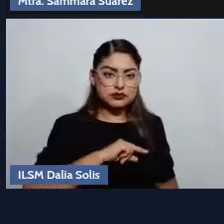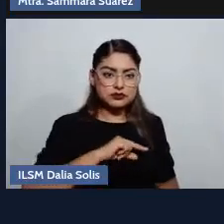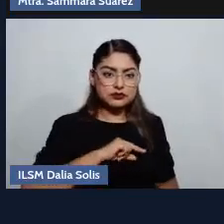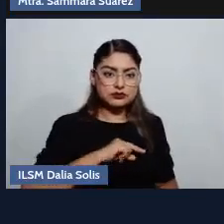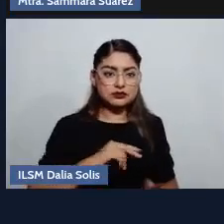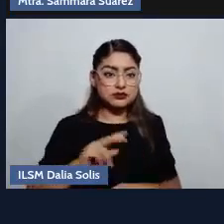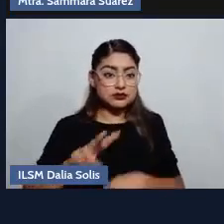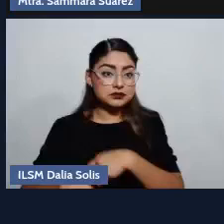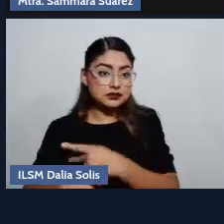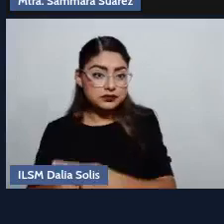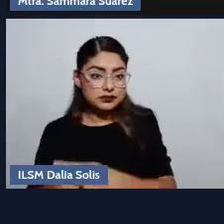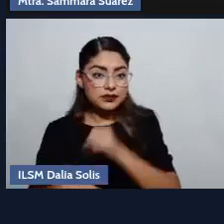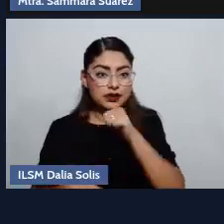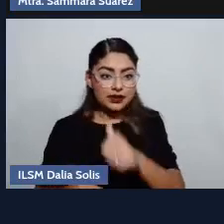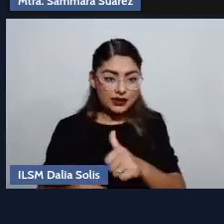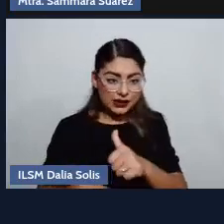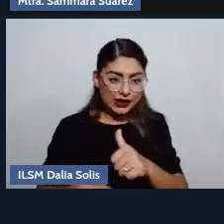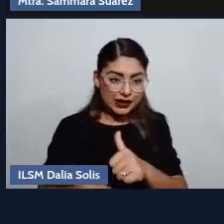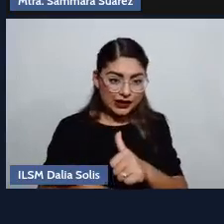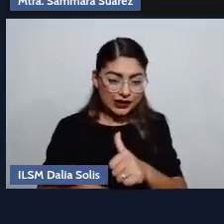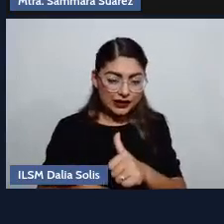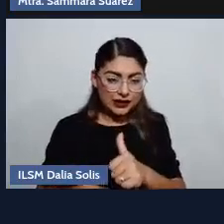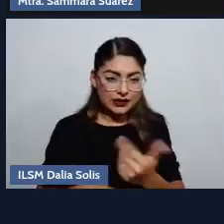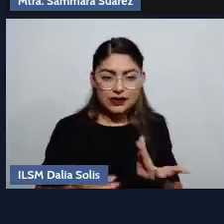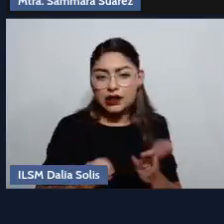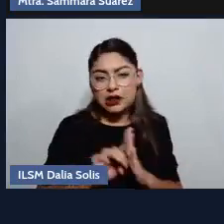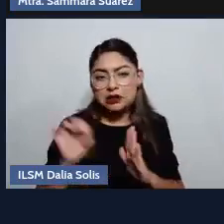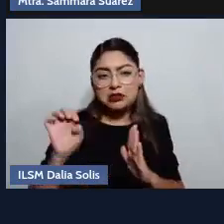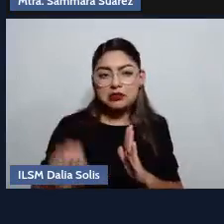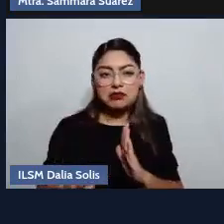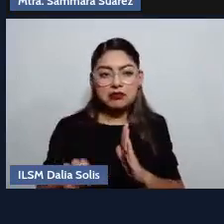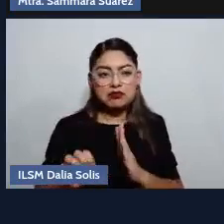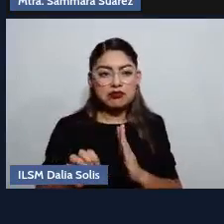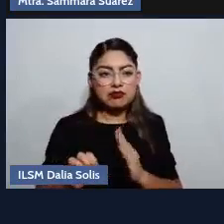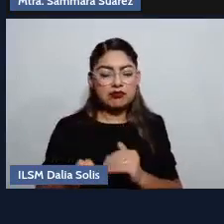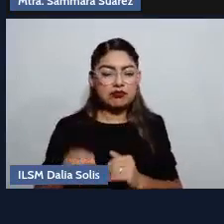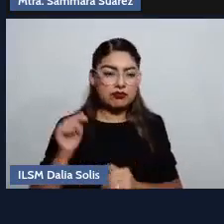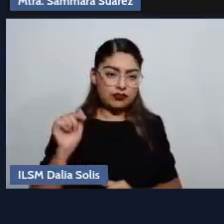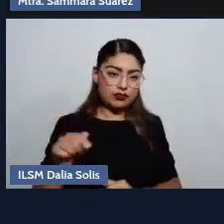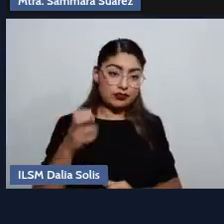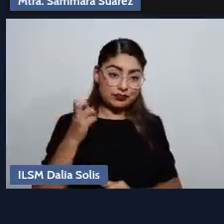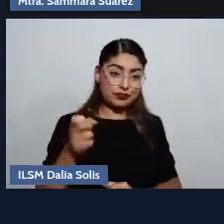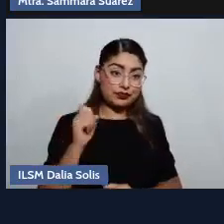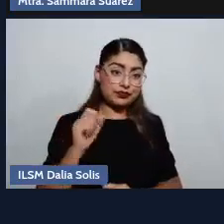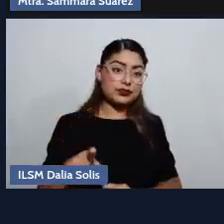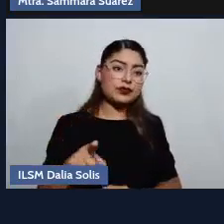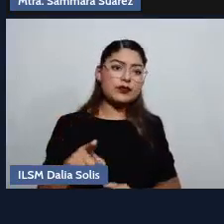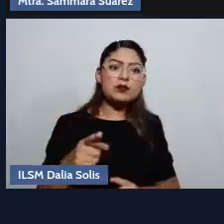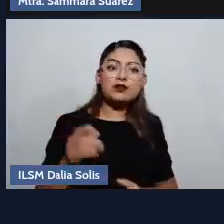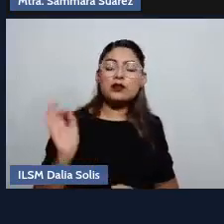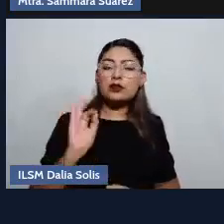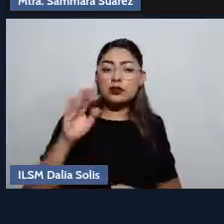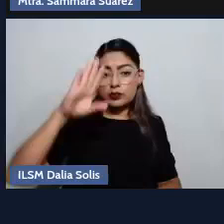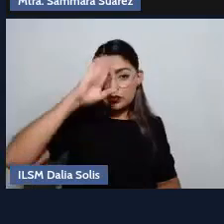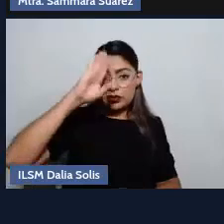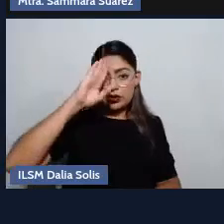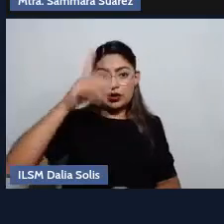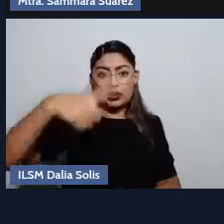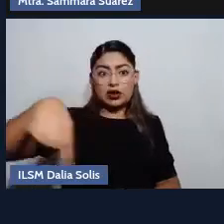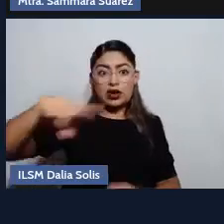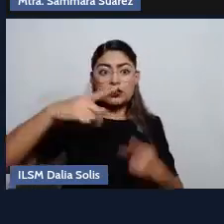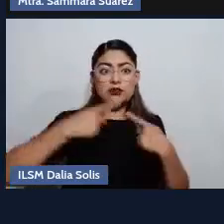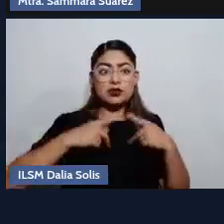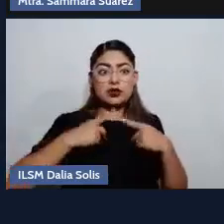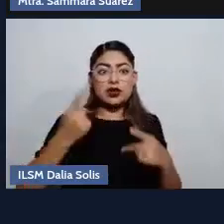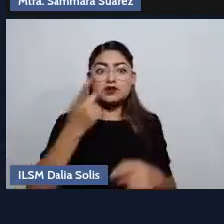por miedo, no sé, o sea, o por esta misma situación de qué me van a decir, que estoy loco, que a qué